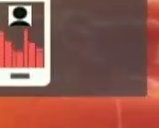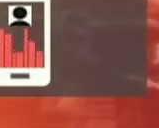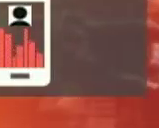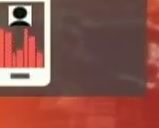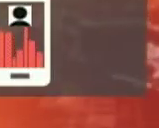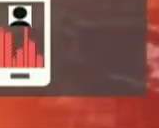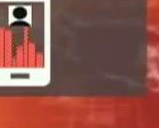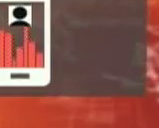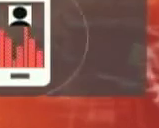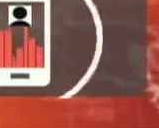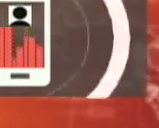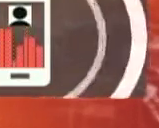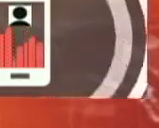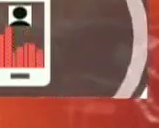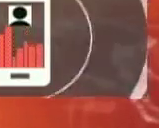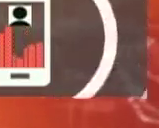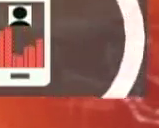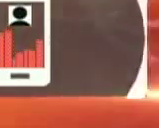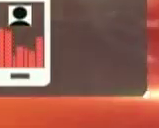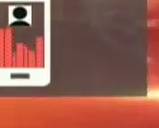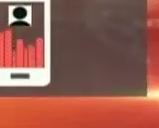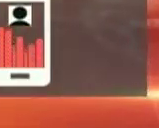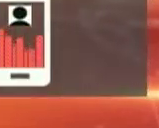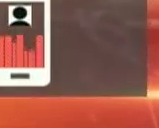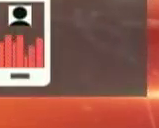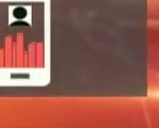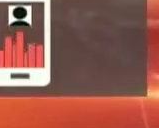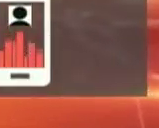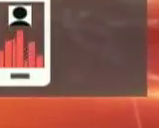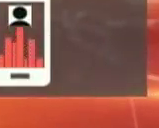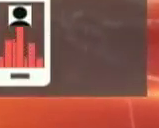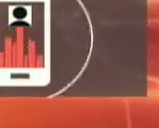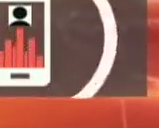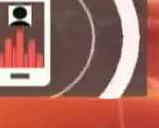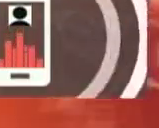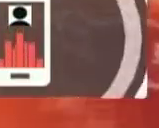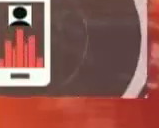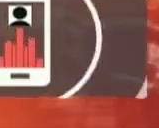Pero como Maduro, son millones.